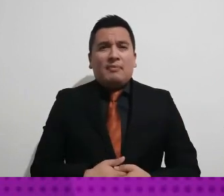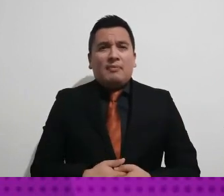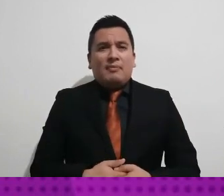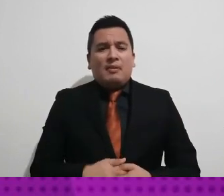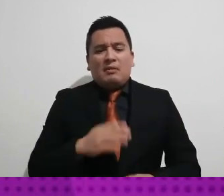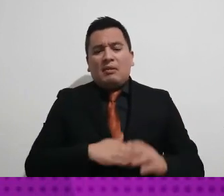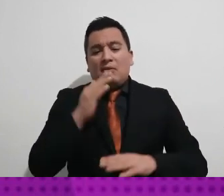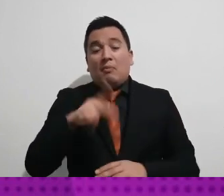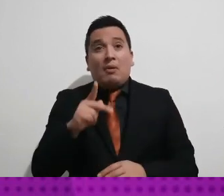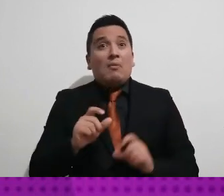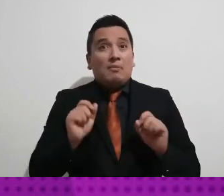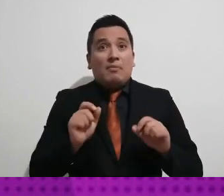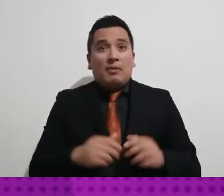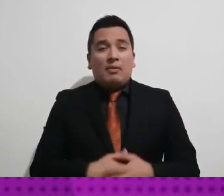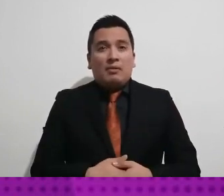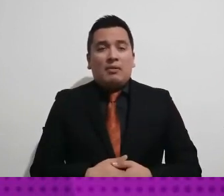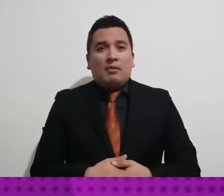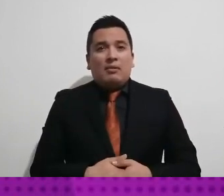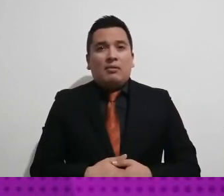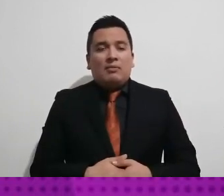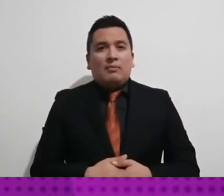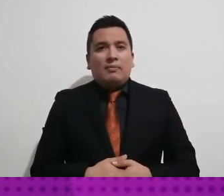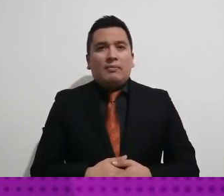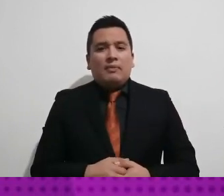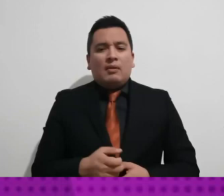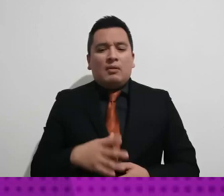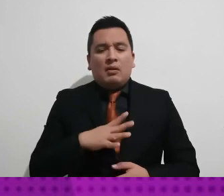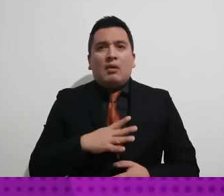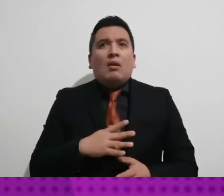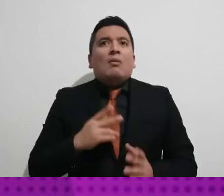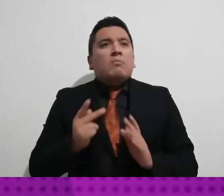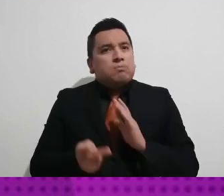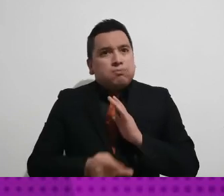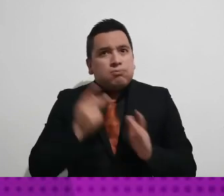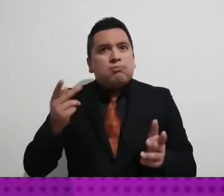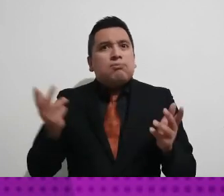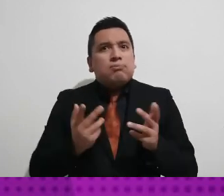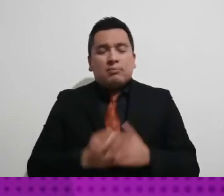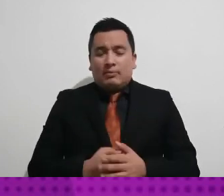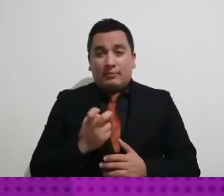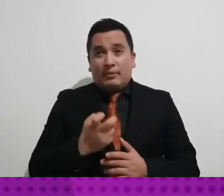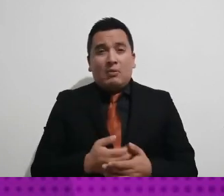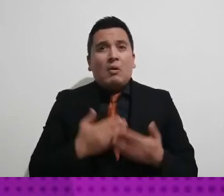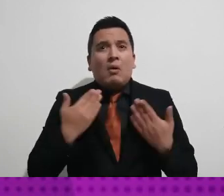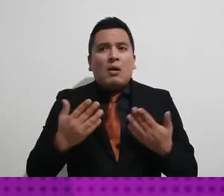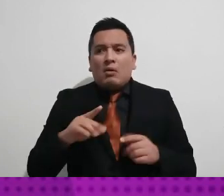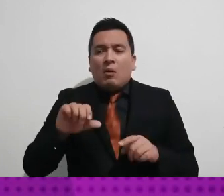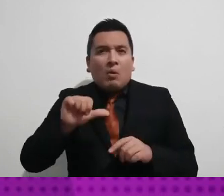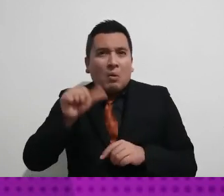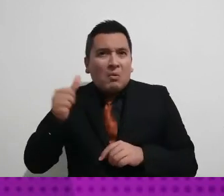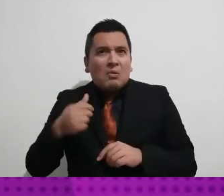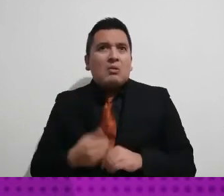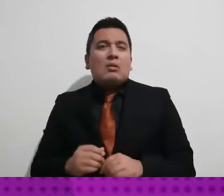fue un éxito, pero además es una actividad que ya se replicó y que sirvió como base para